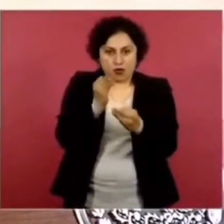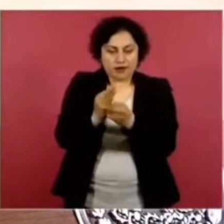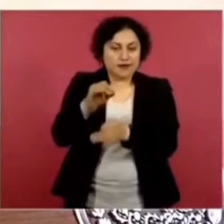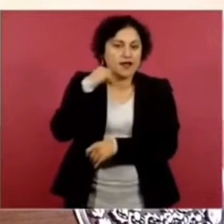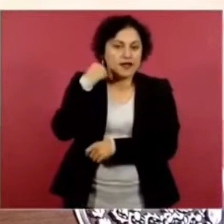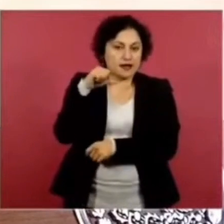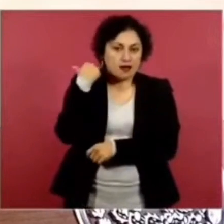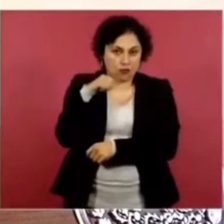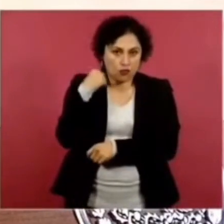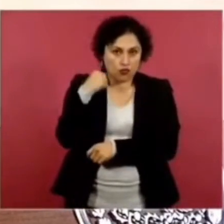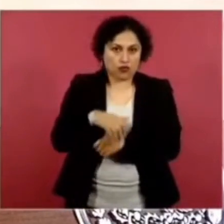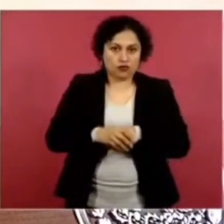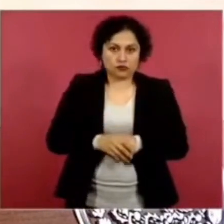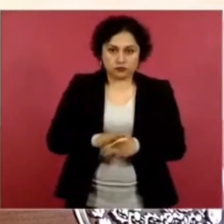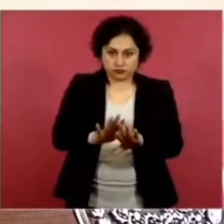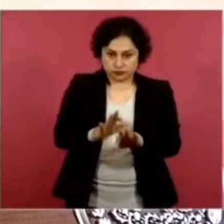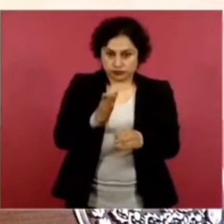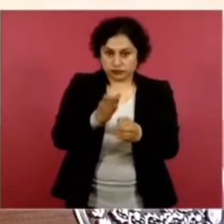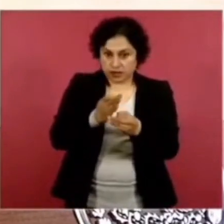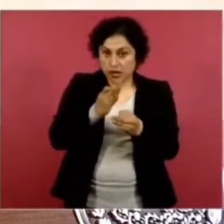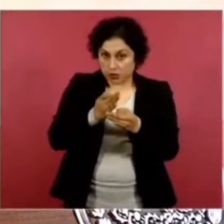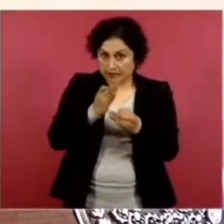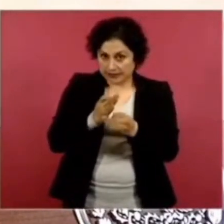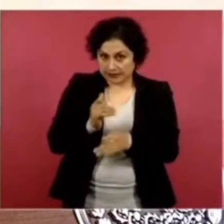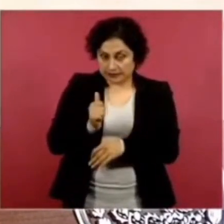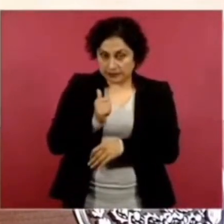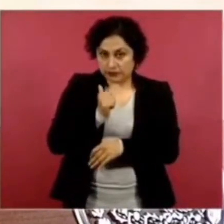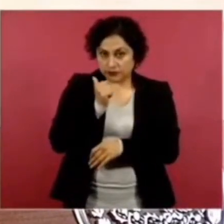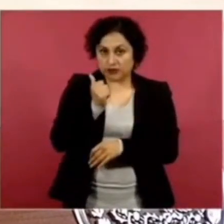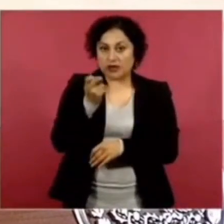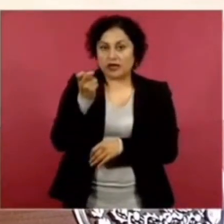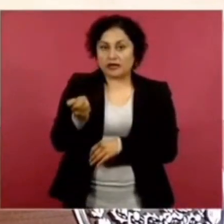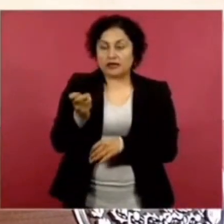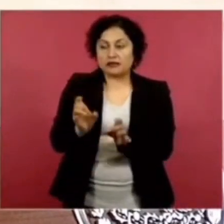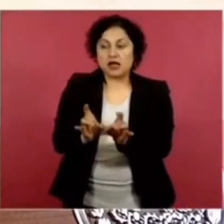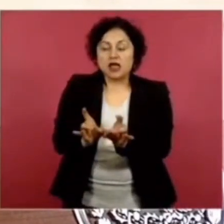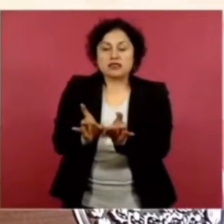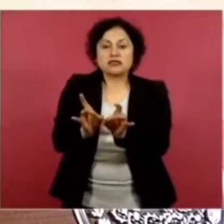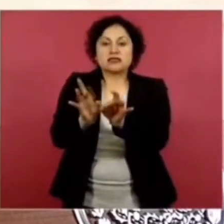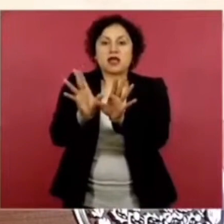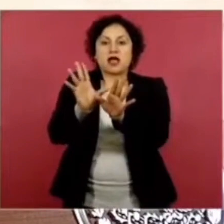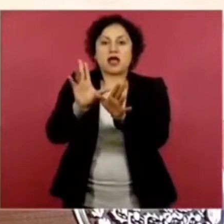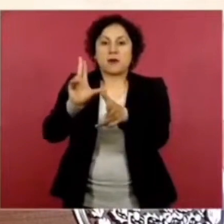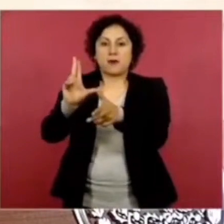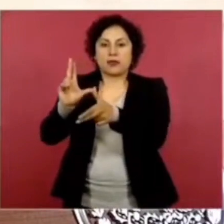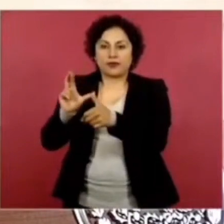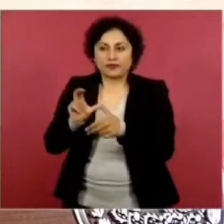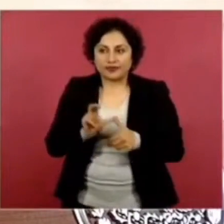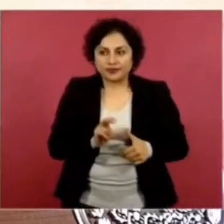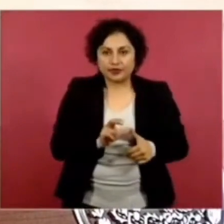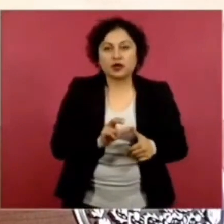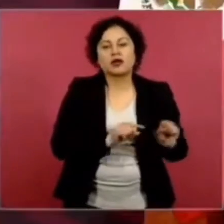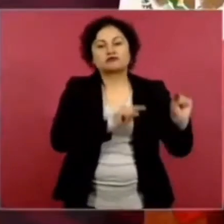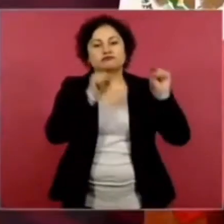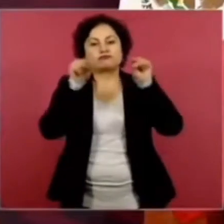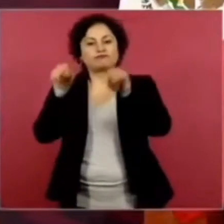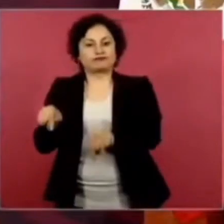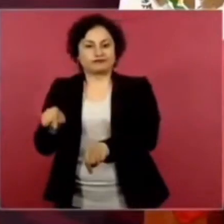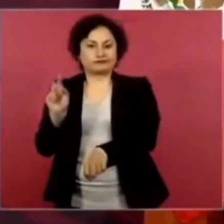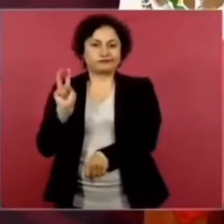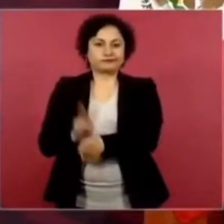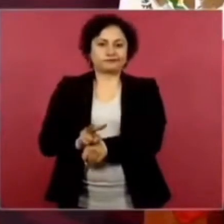aprovechando que se presentan estas circunstancias tan lamentables y